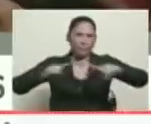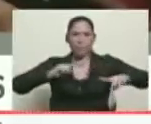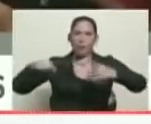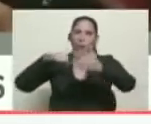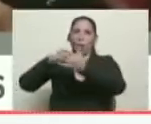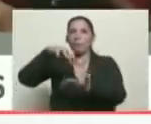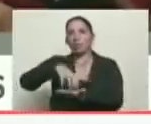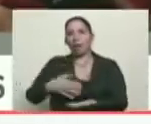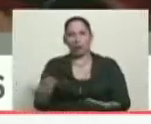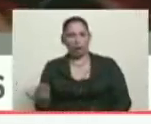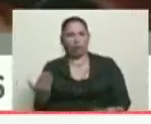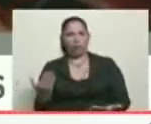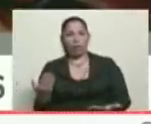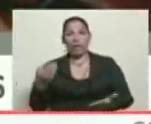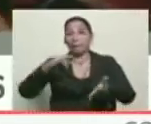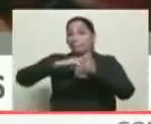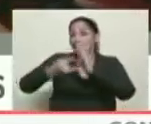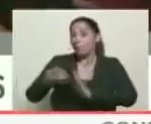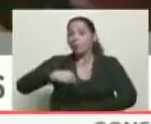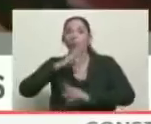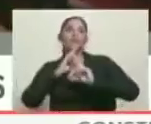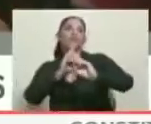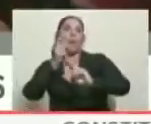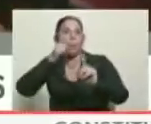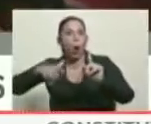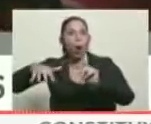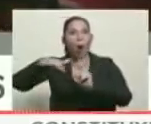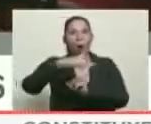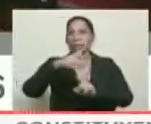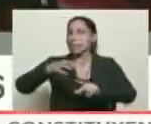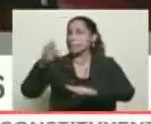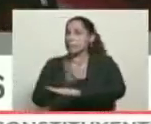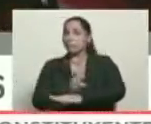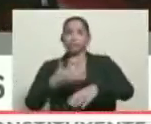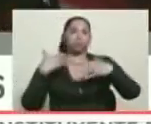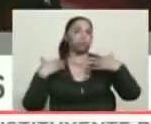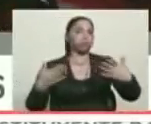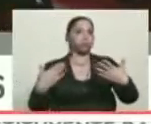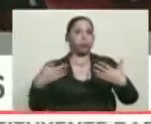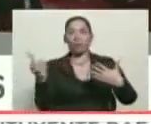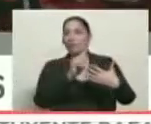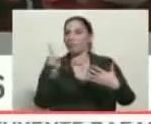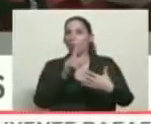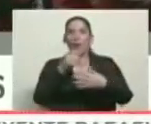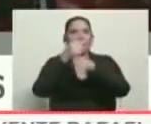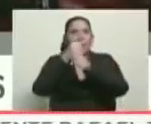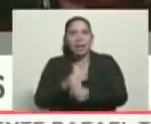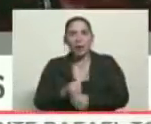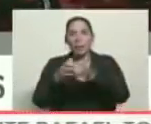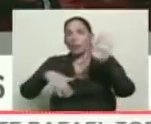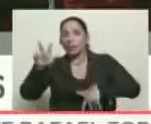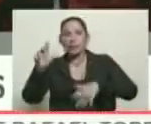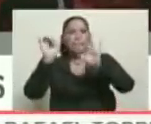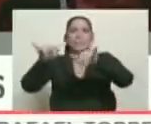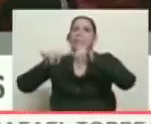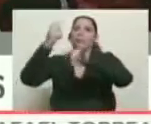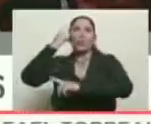Estado. Sin embargo, la respuesta de nuestro pueblo fue inmediata. No esperamos un 13. El mismo día